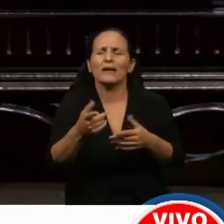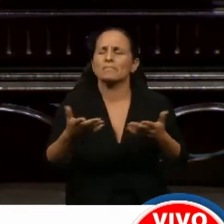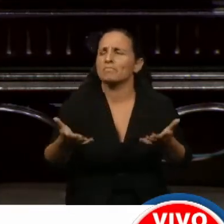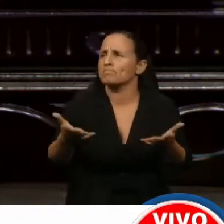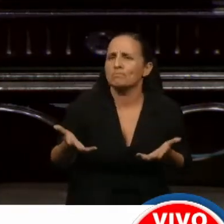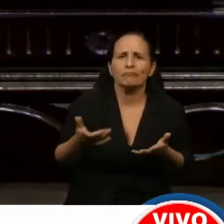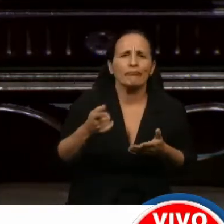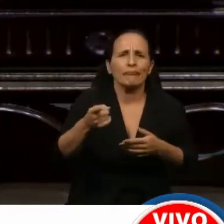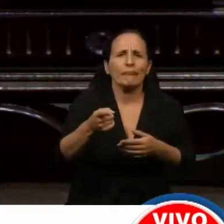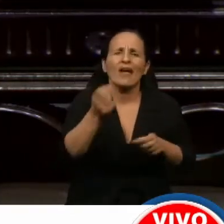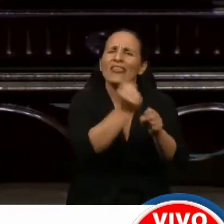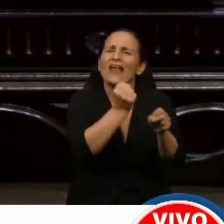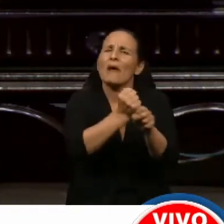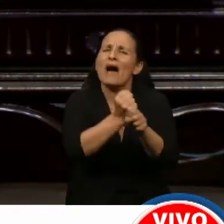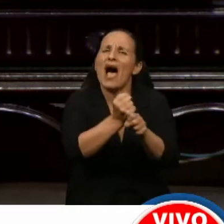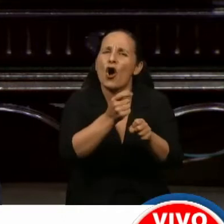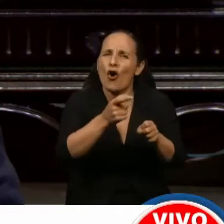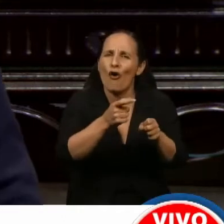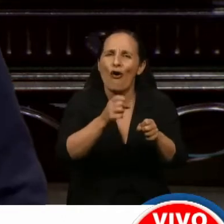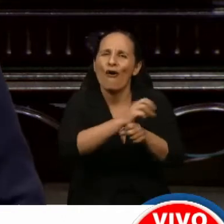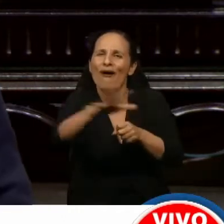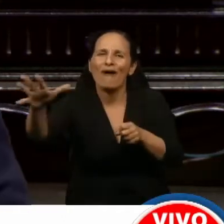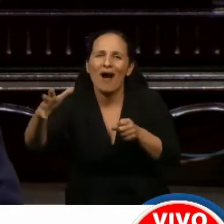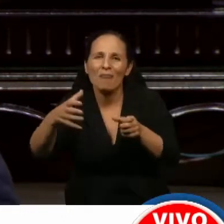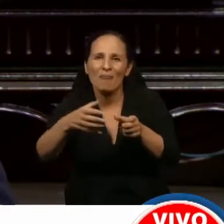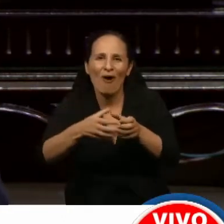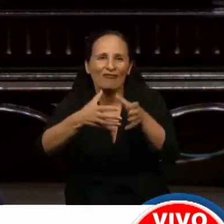creció el trabajo en el sector agrario?